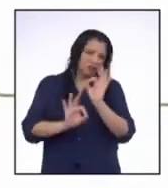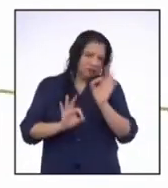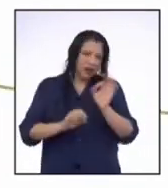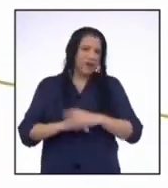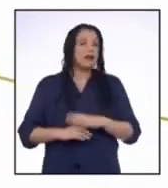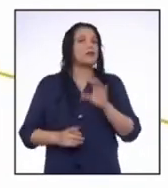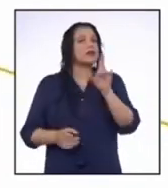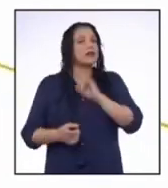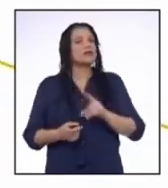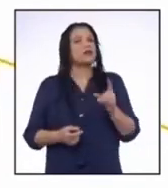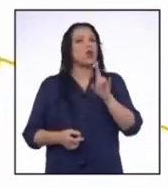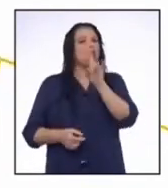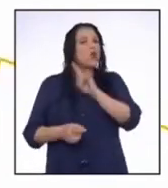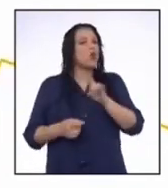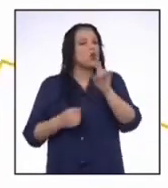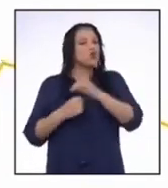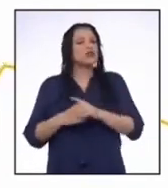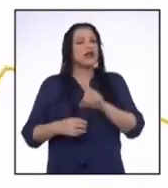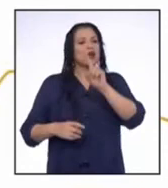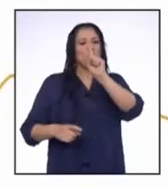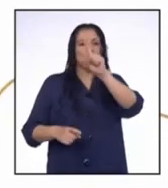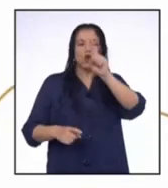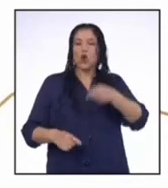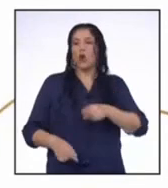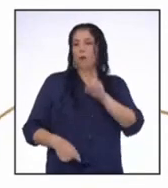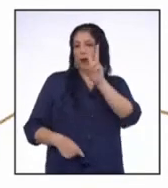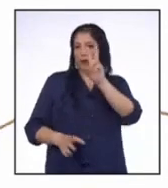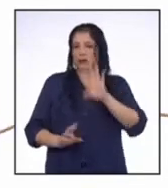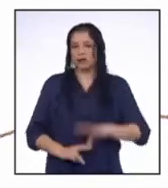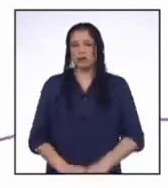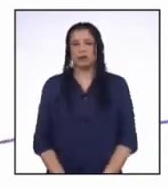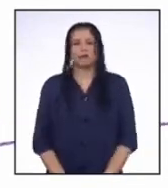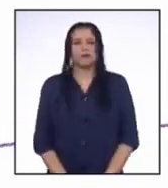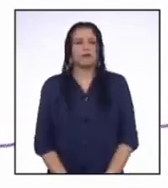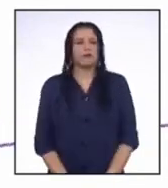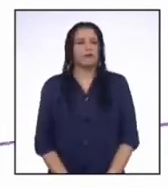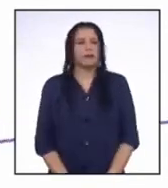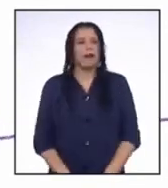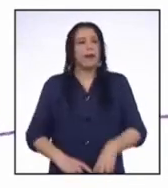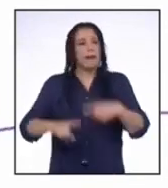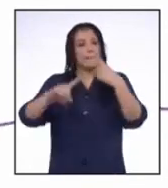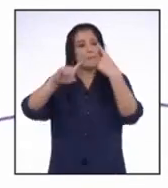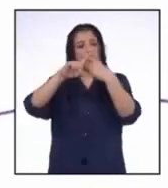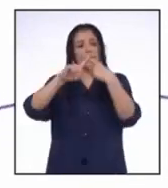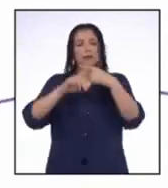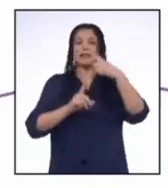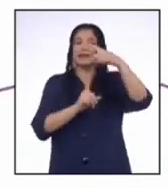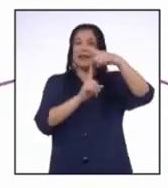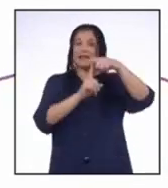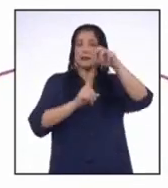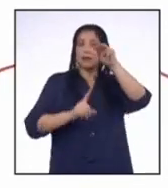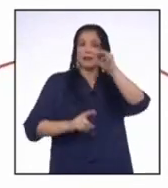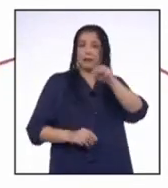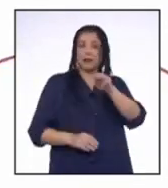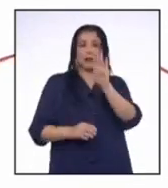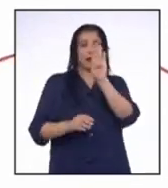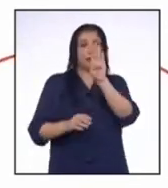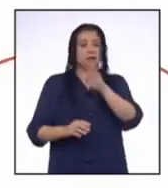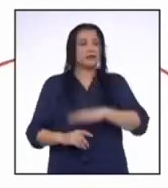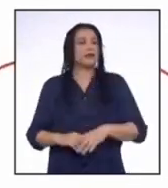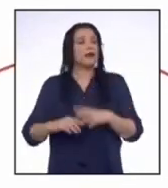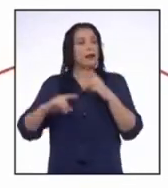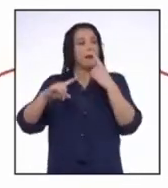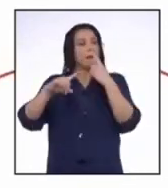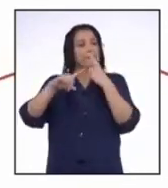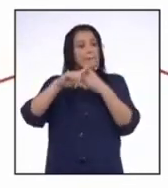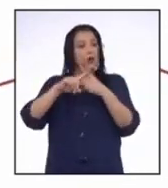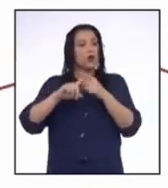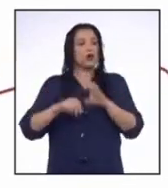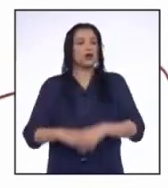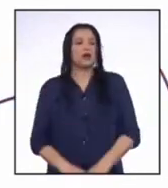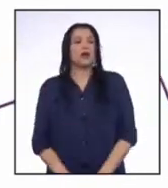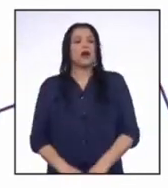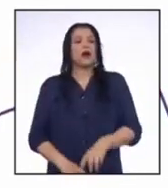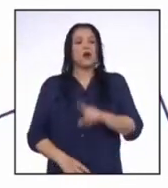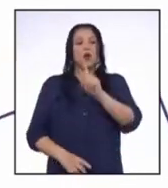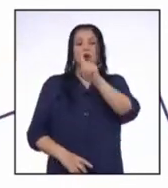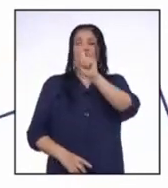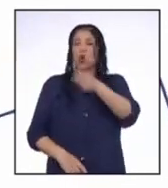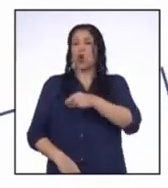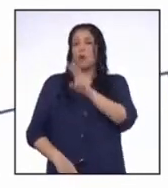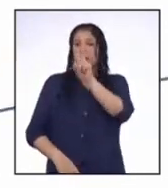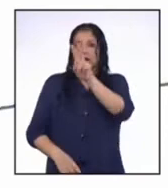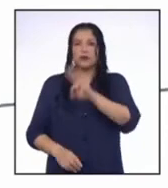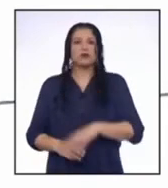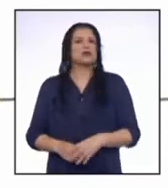tanto, uso el valor de 1,2 décimos. Multiplico el valor de la tasa metabólica basal con el valor del nivel de